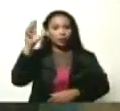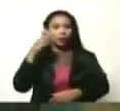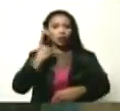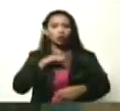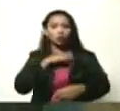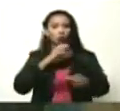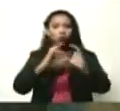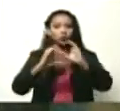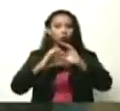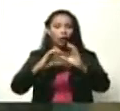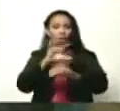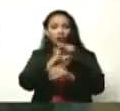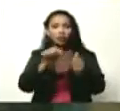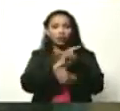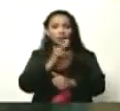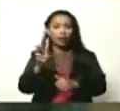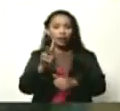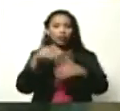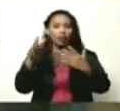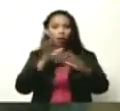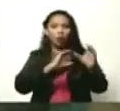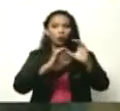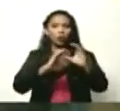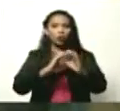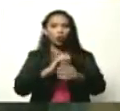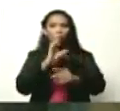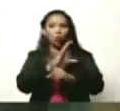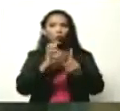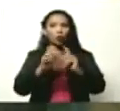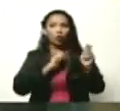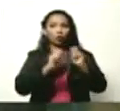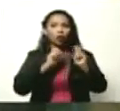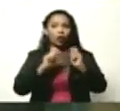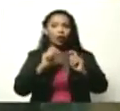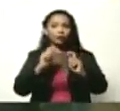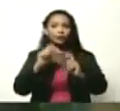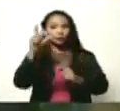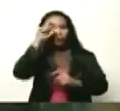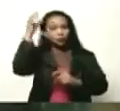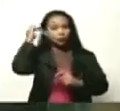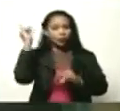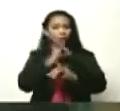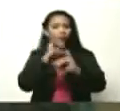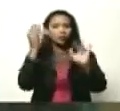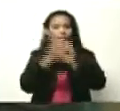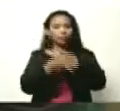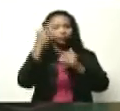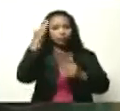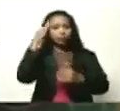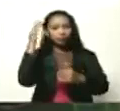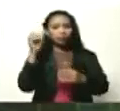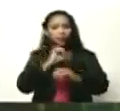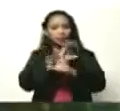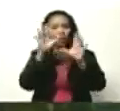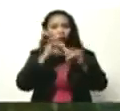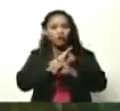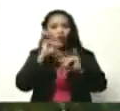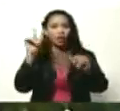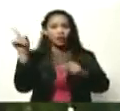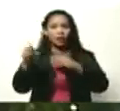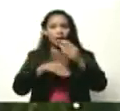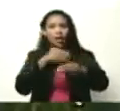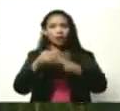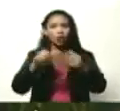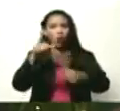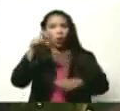conversar con el vicepresidente de Comunicación, Cultura y Turismo, Freddy Ñáñez, a fin de conocer esta declaración final que se realizó